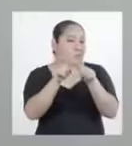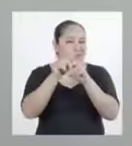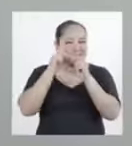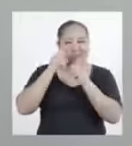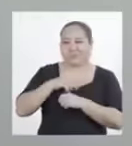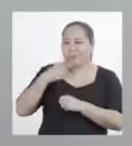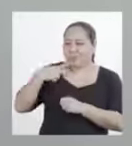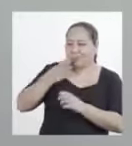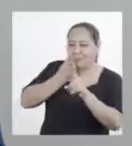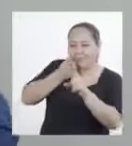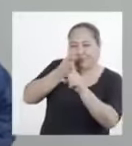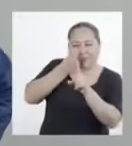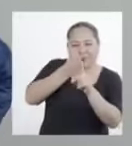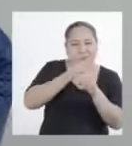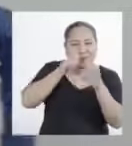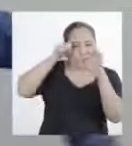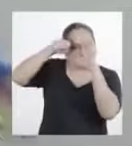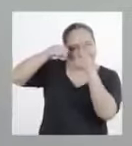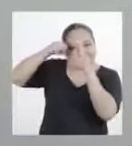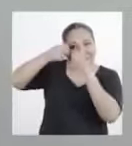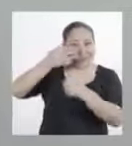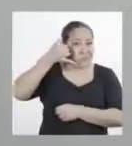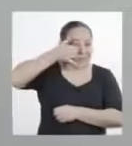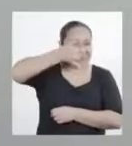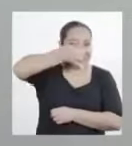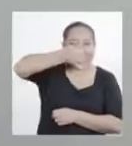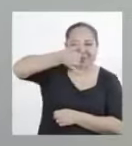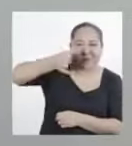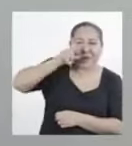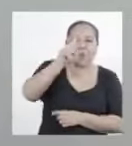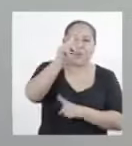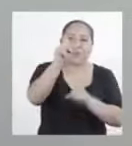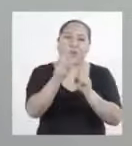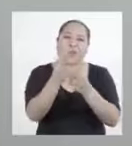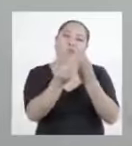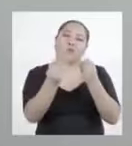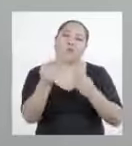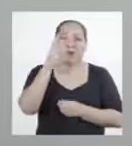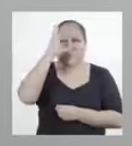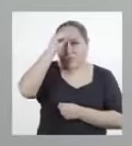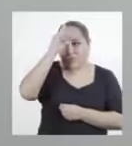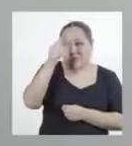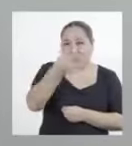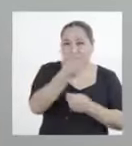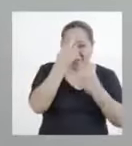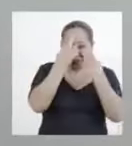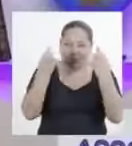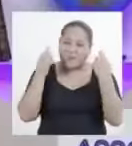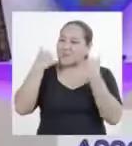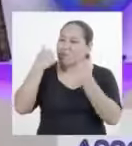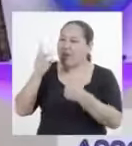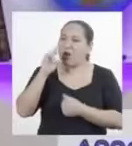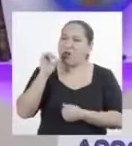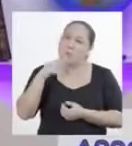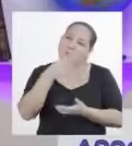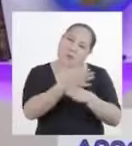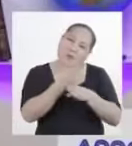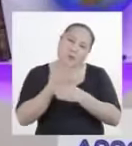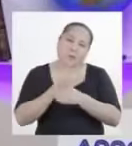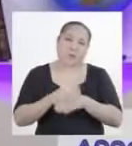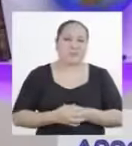yo también he estado haciendo recorridos con esta camarita Haciéndoles una sola pregunta a varias chicas y chicos de la promo ¡Qué bien,